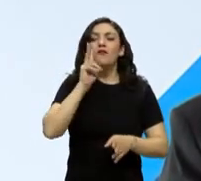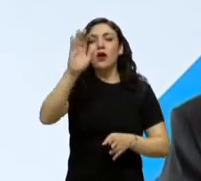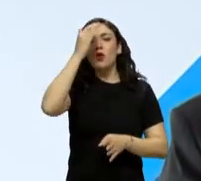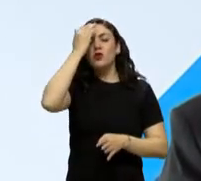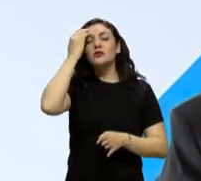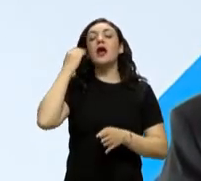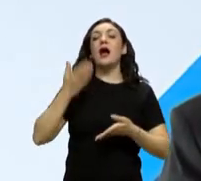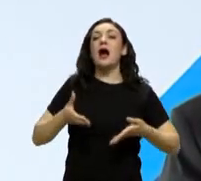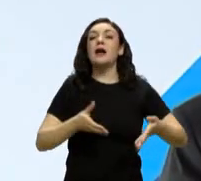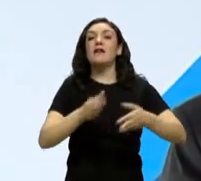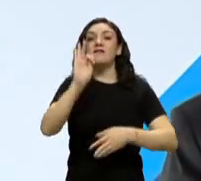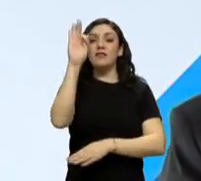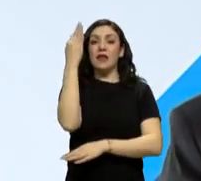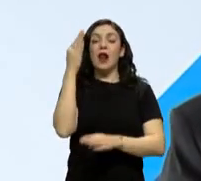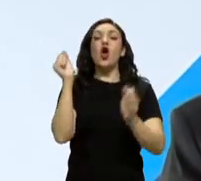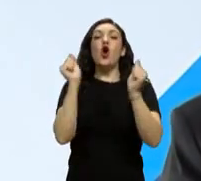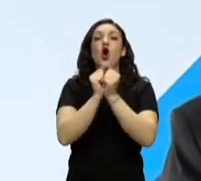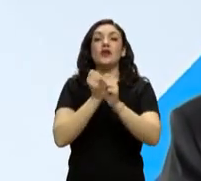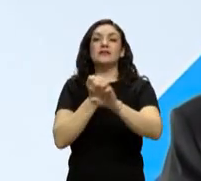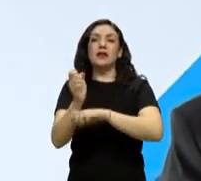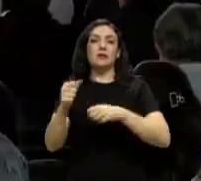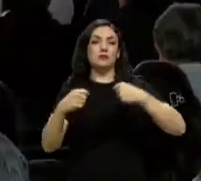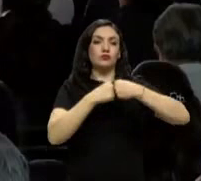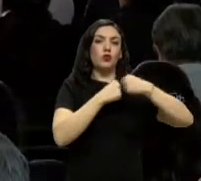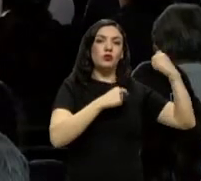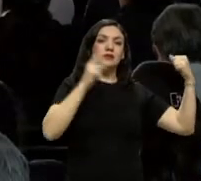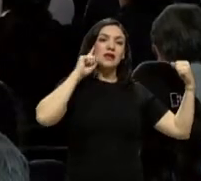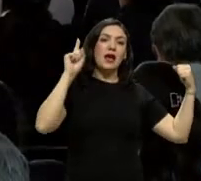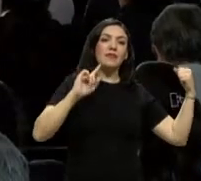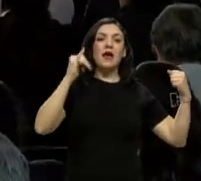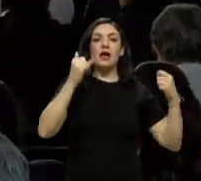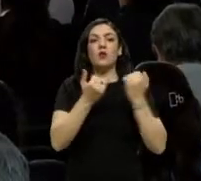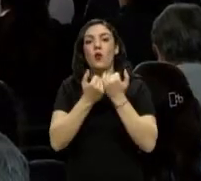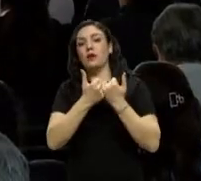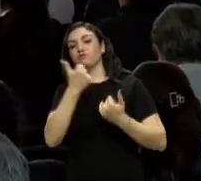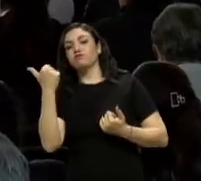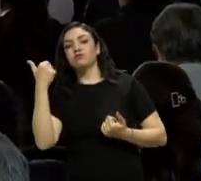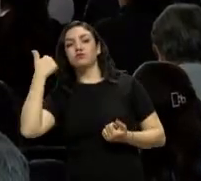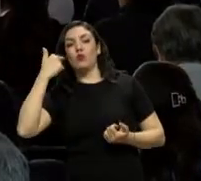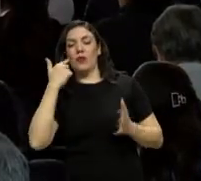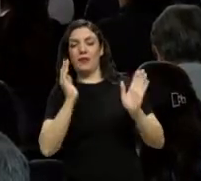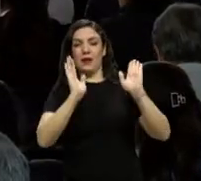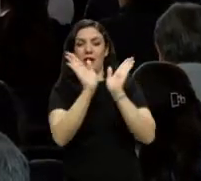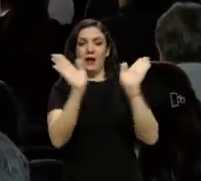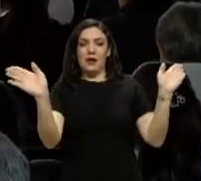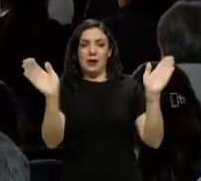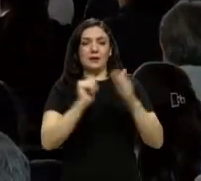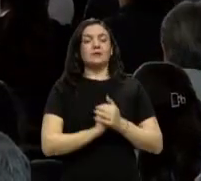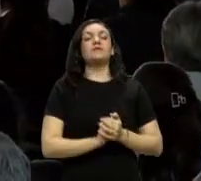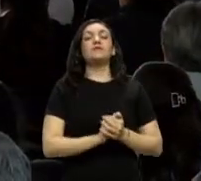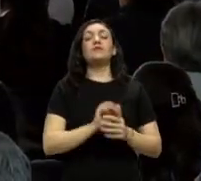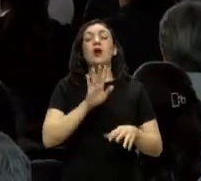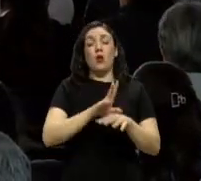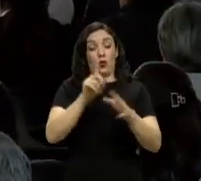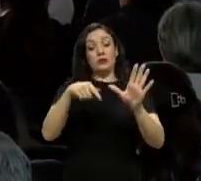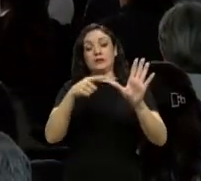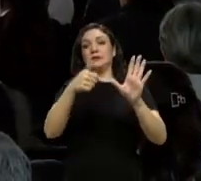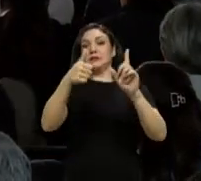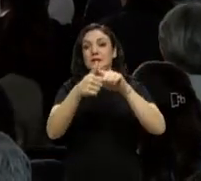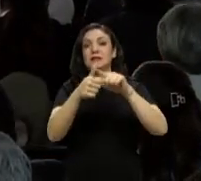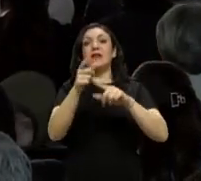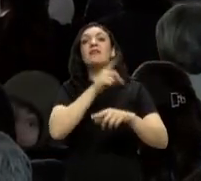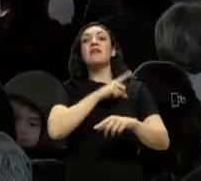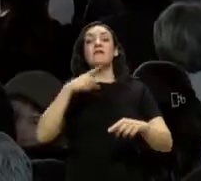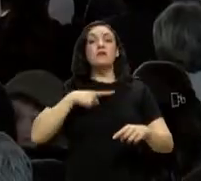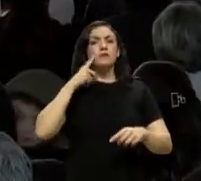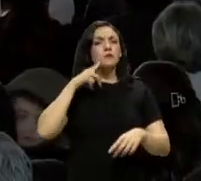carreteras federales con Estados de Zacatecas y Guadalajara otro de Los ejes importantes es la investigación y persecución